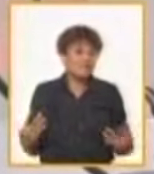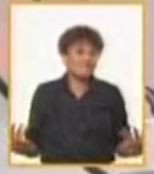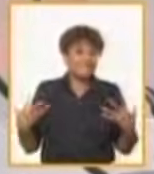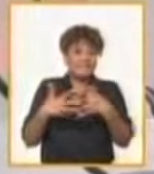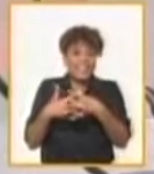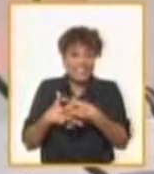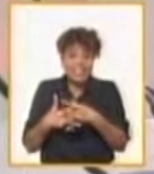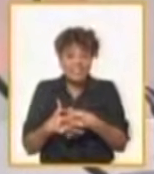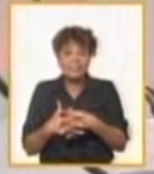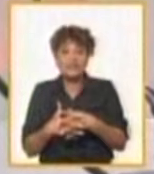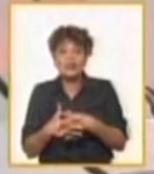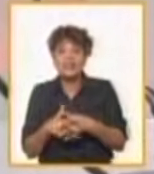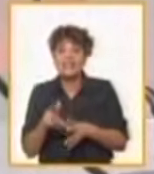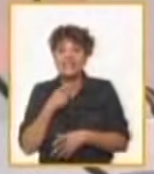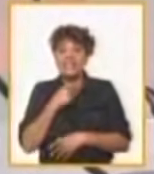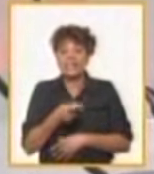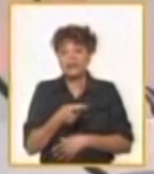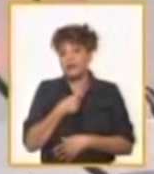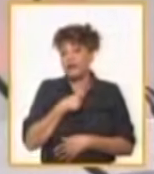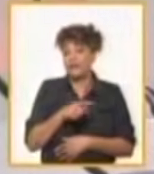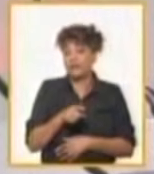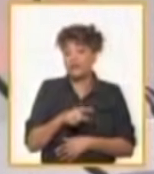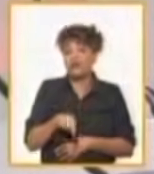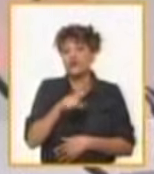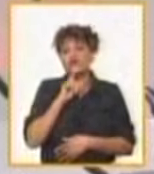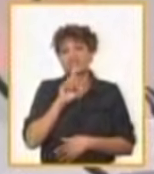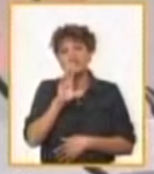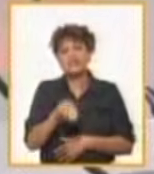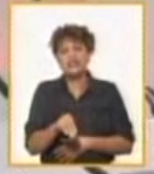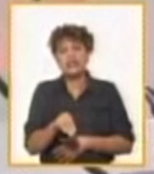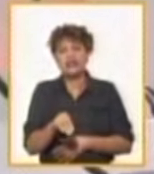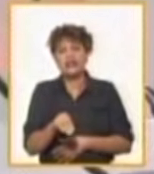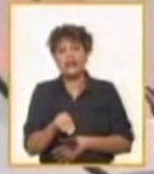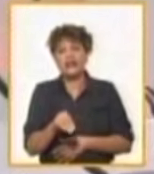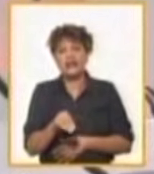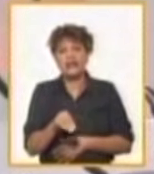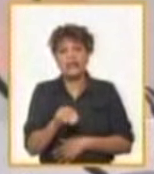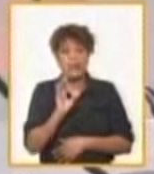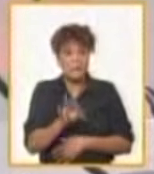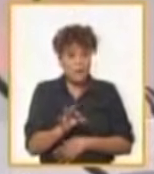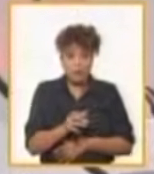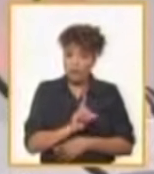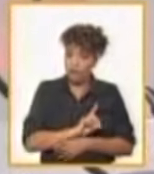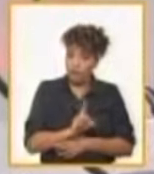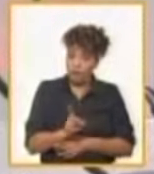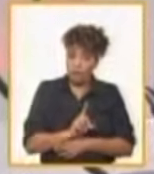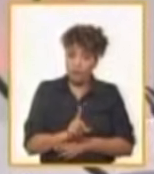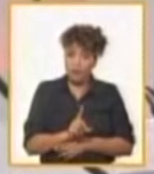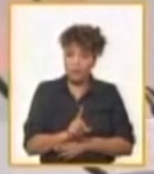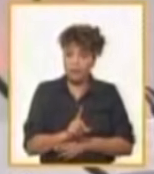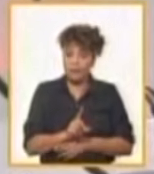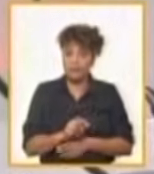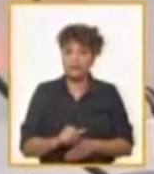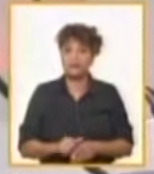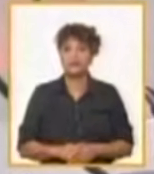no entre, si, bueno, usted decía que no fue el mismo después de Palabras a los Intelectuales. No. Ahí hay,